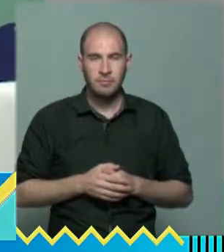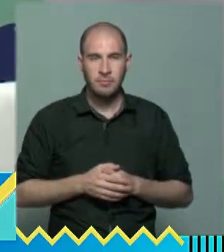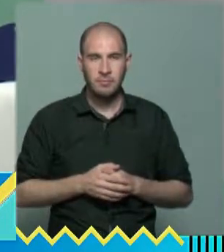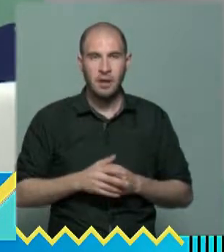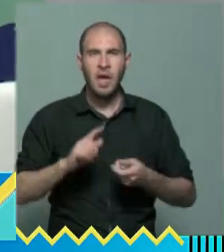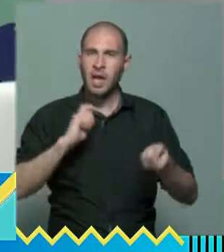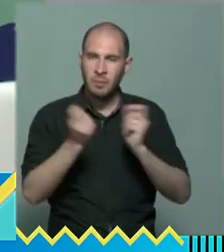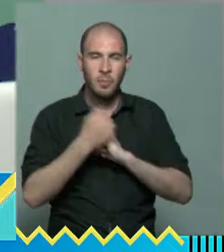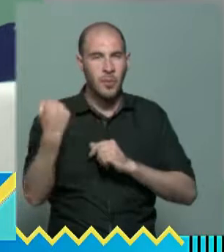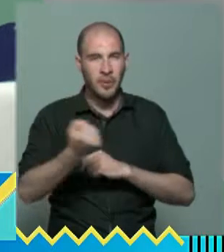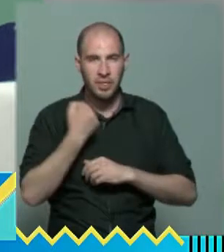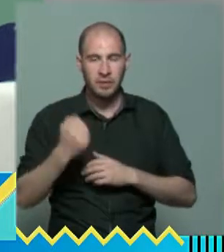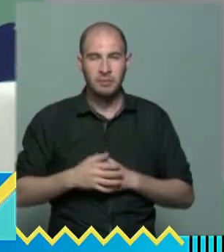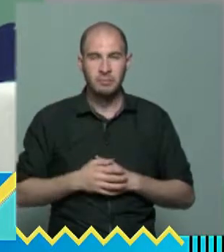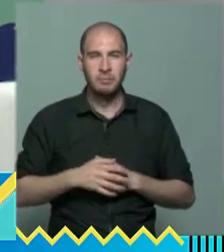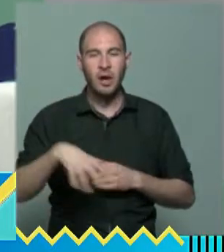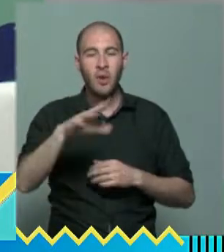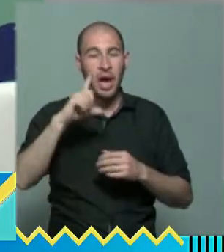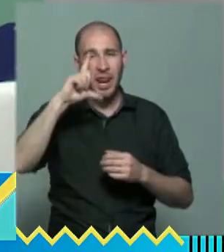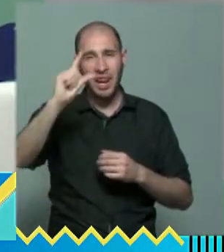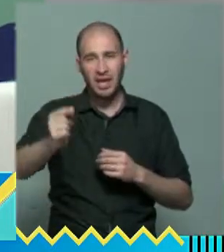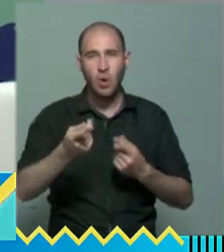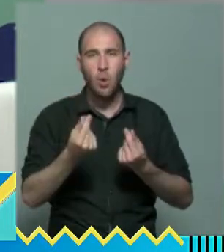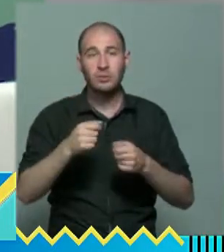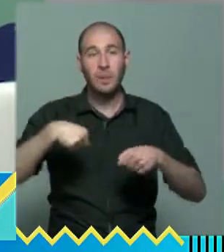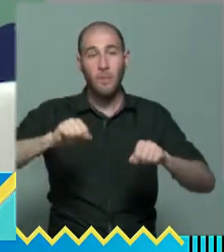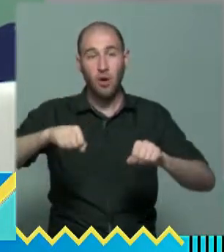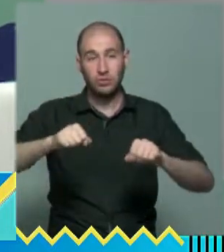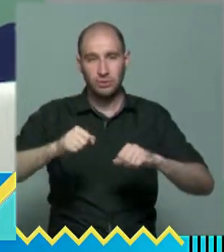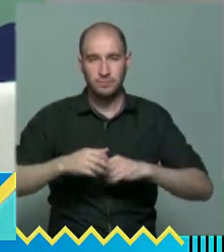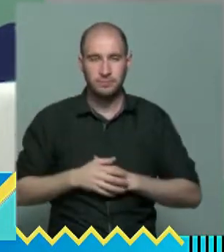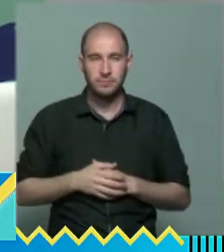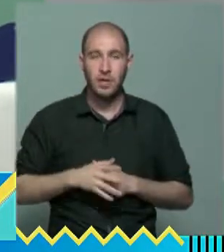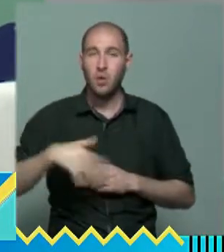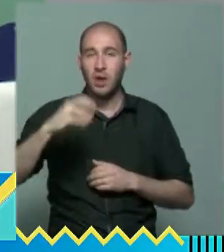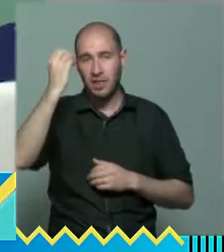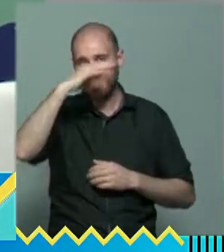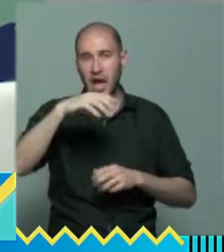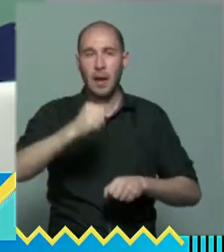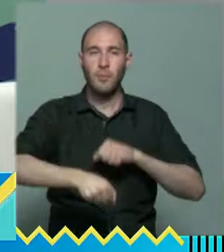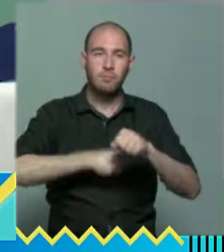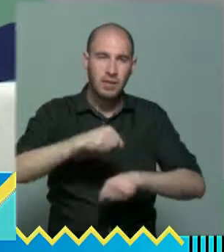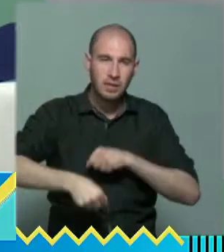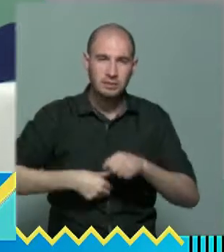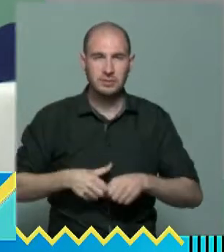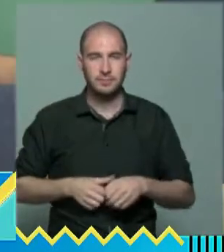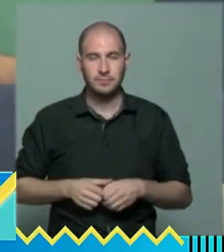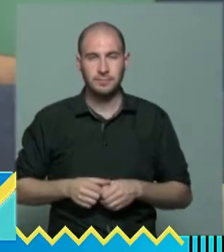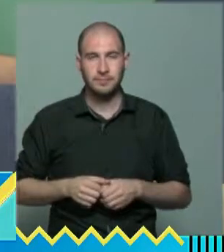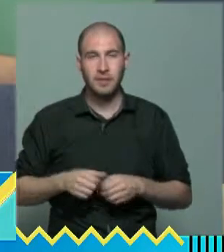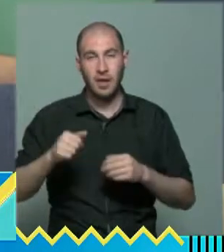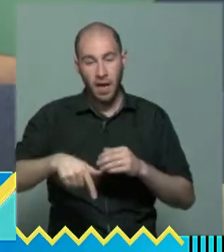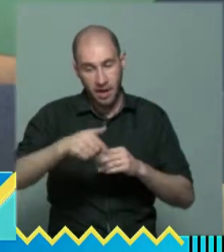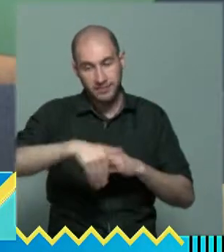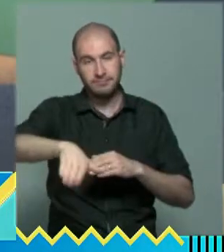muchos cambios, especialmente, y hay zonas alejadas que usan mucho la motocicleta, por ejemplo. O sea, hay zonas rurales, la bici, y de ahí